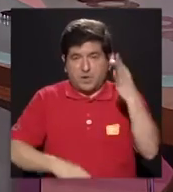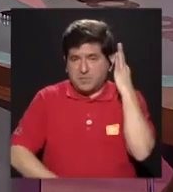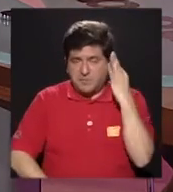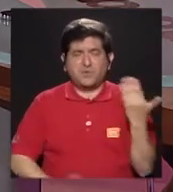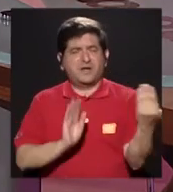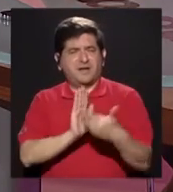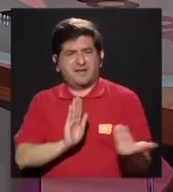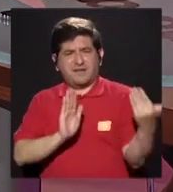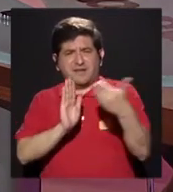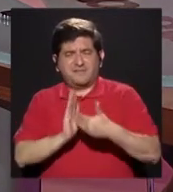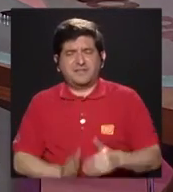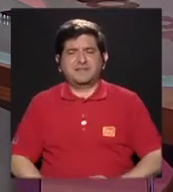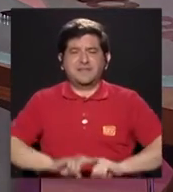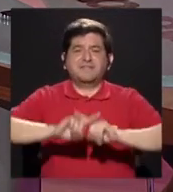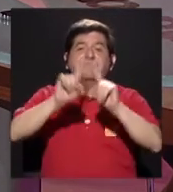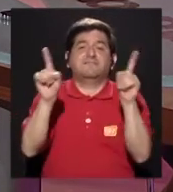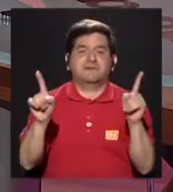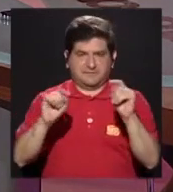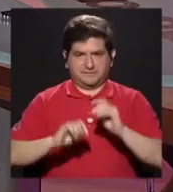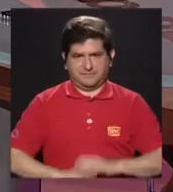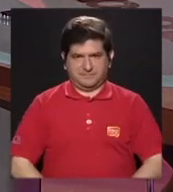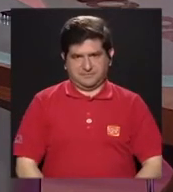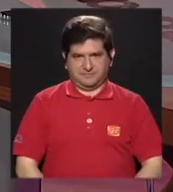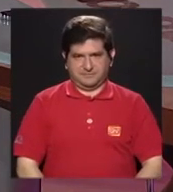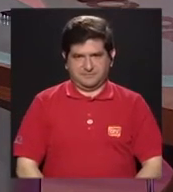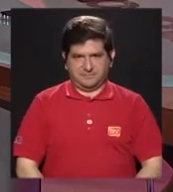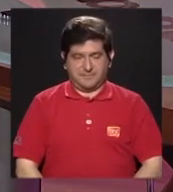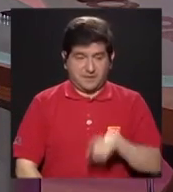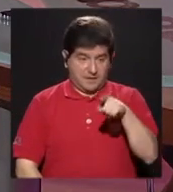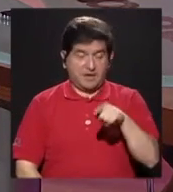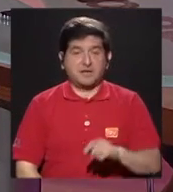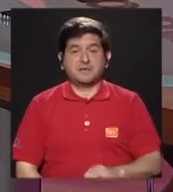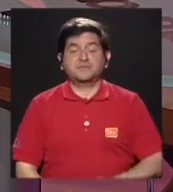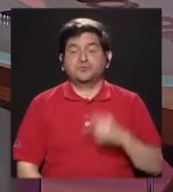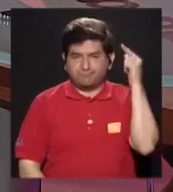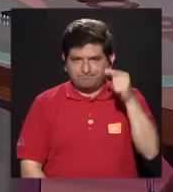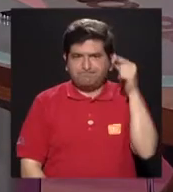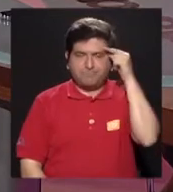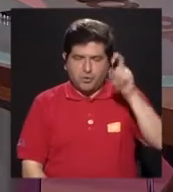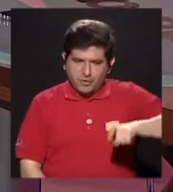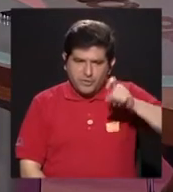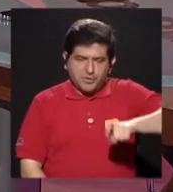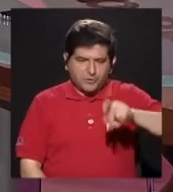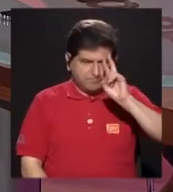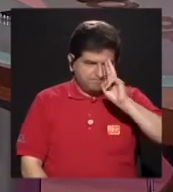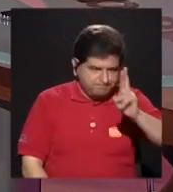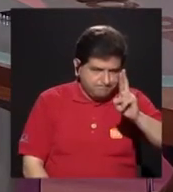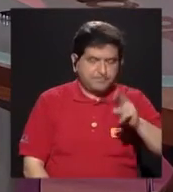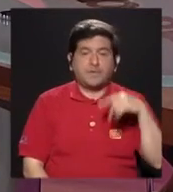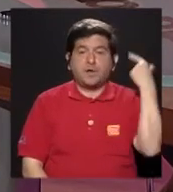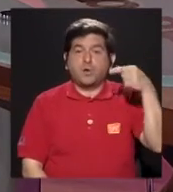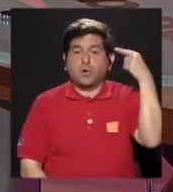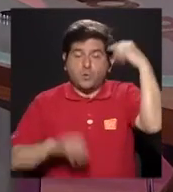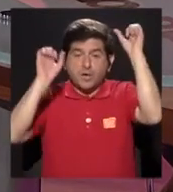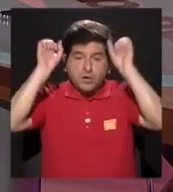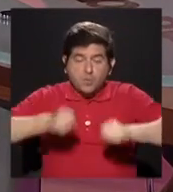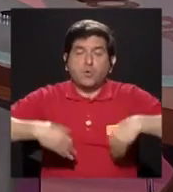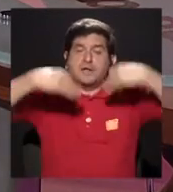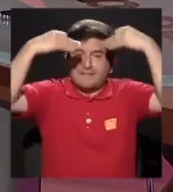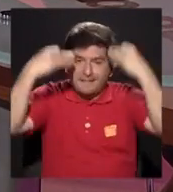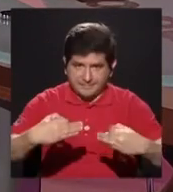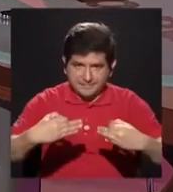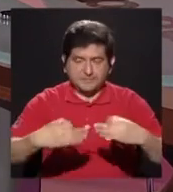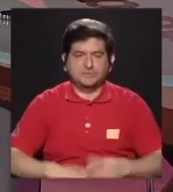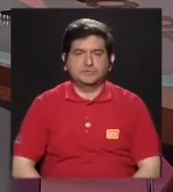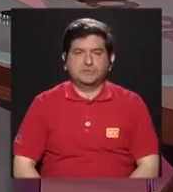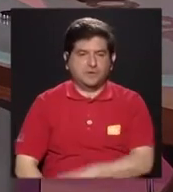de una manera diferenciada pues evidentemente tiene que ser reconocido para que el estado pueda tomar medidas y